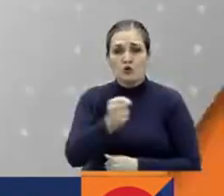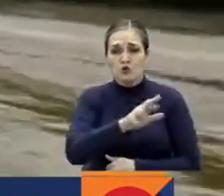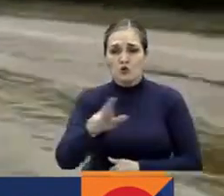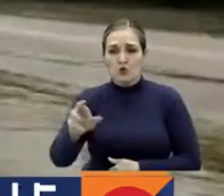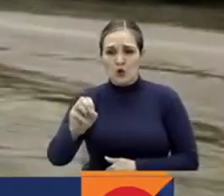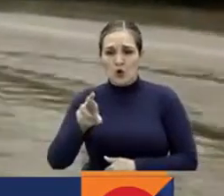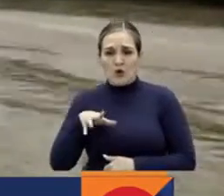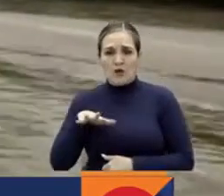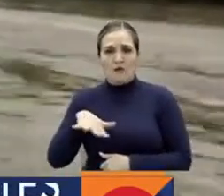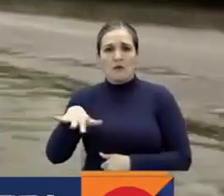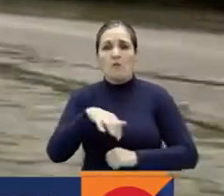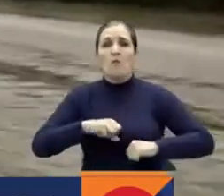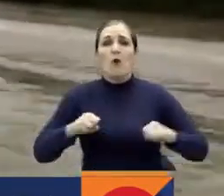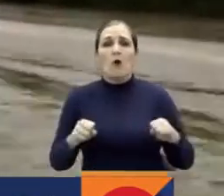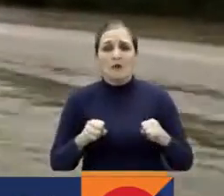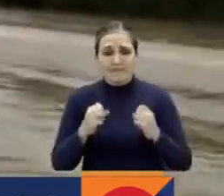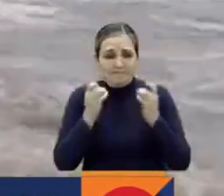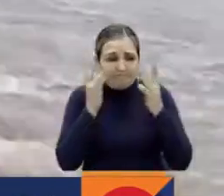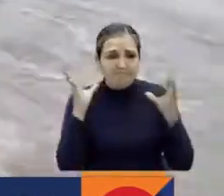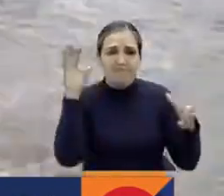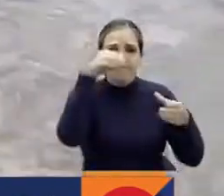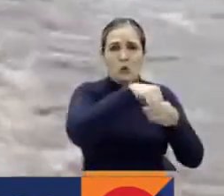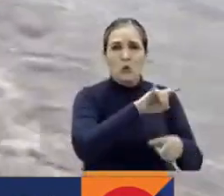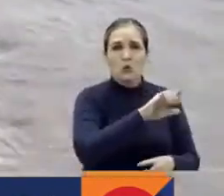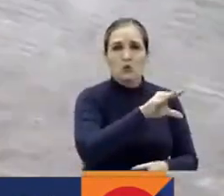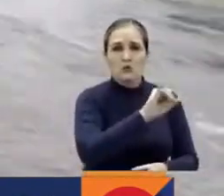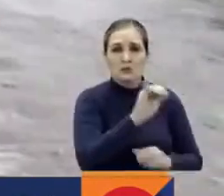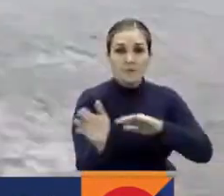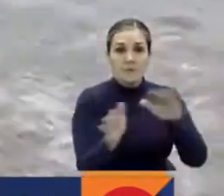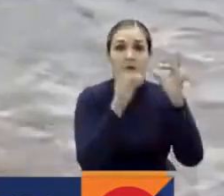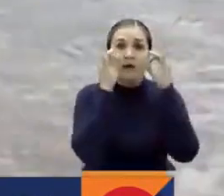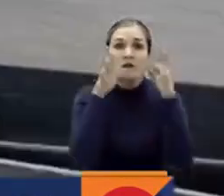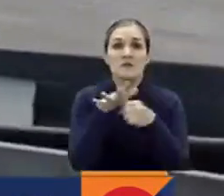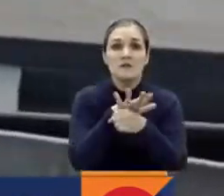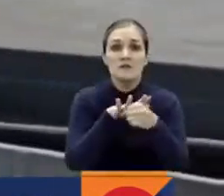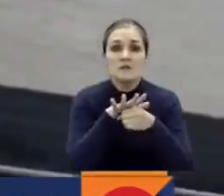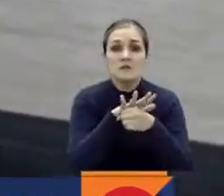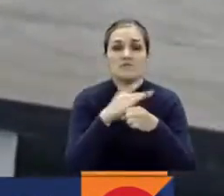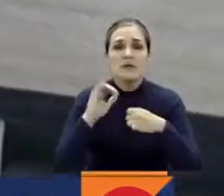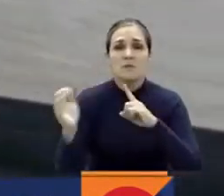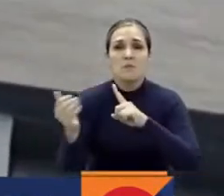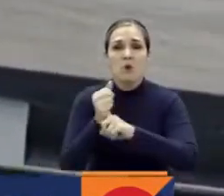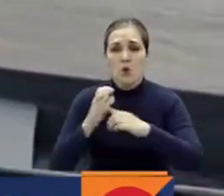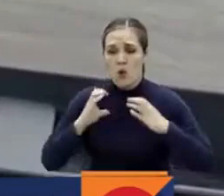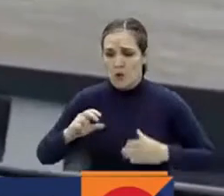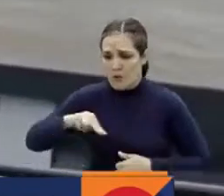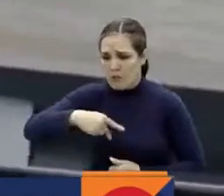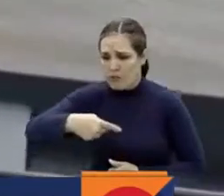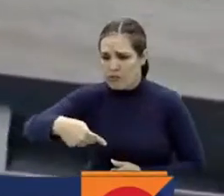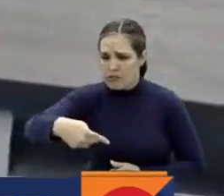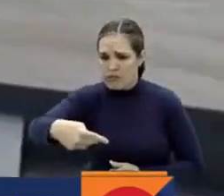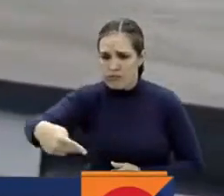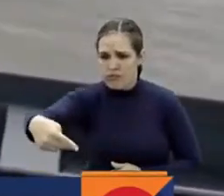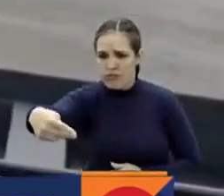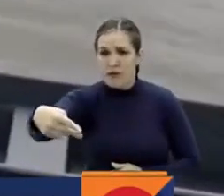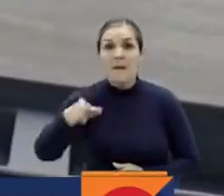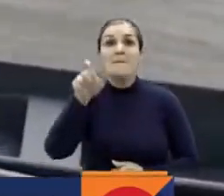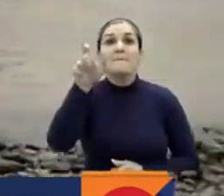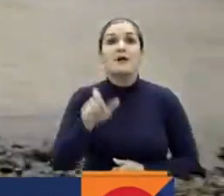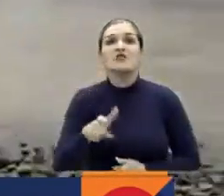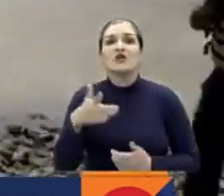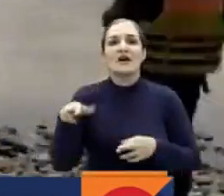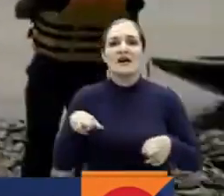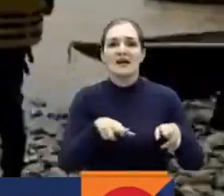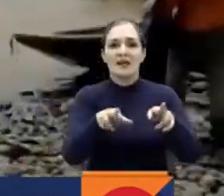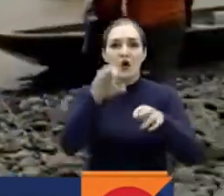Bogotá. Tragedia en medio de los días de descanso. Apareció el cuerpo sin vida de un hombre que se lanzó al río